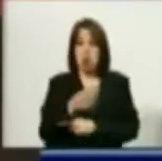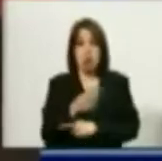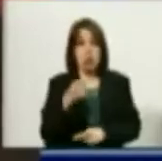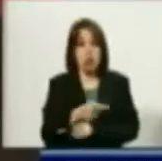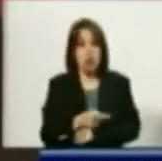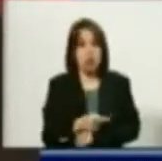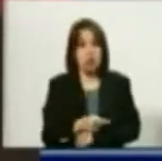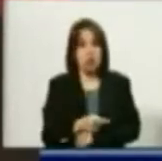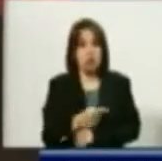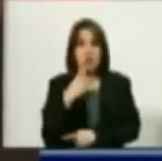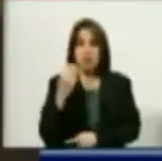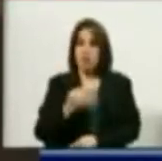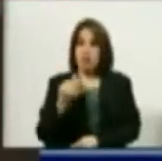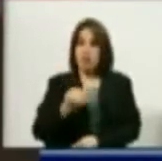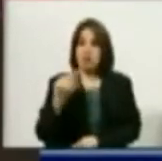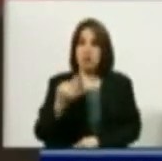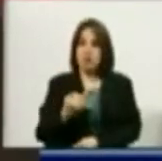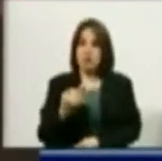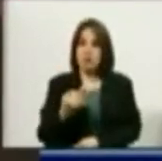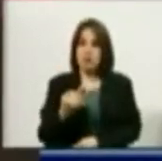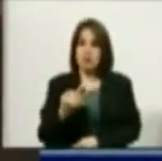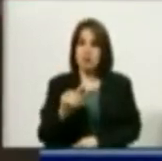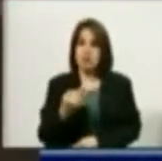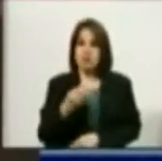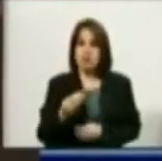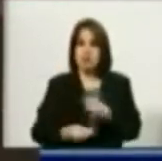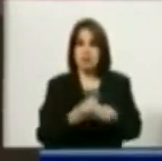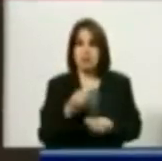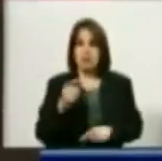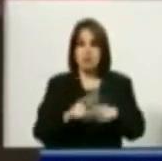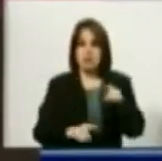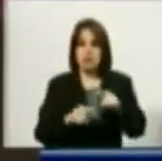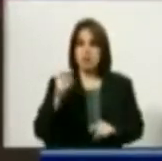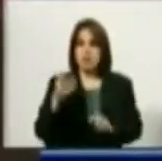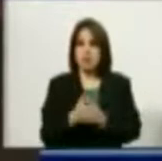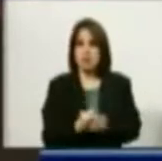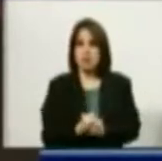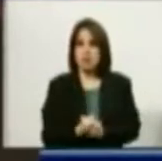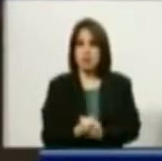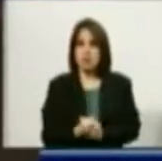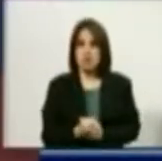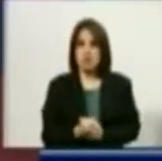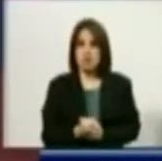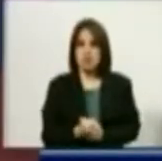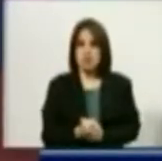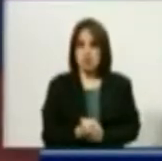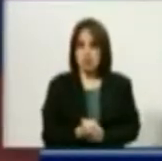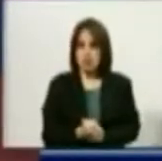en verdaderos Tigres de acero pequeños Tigres de acero invencible